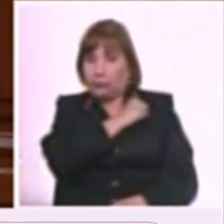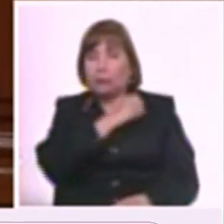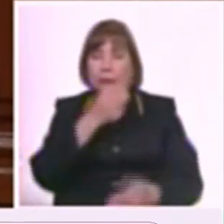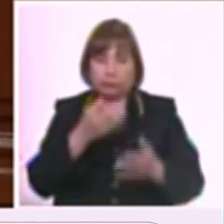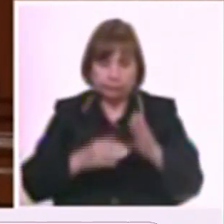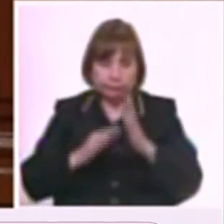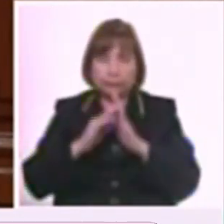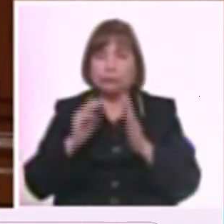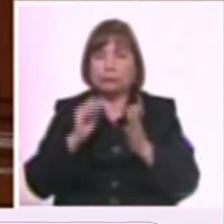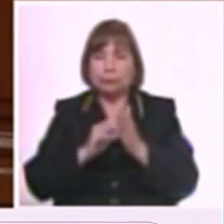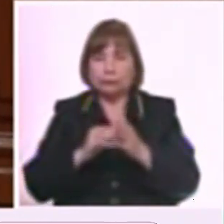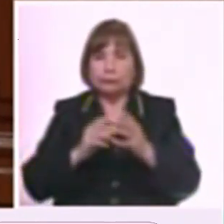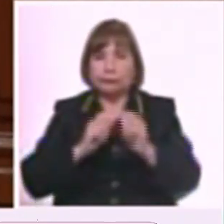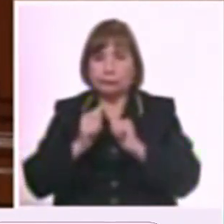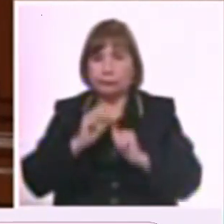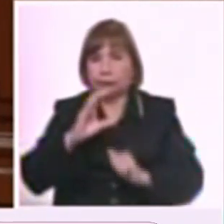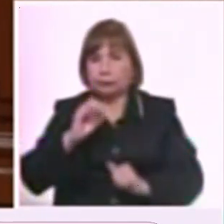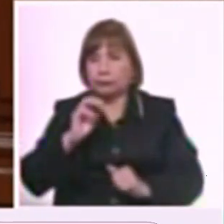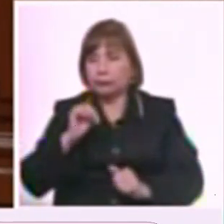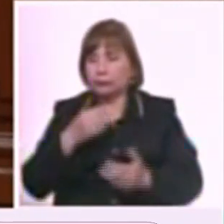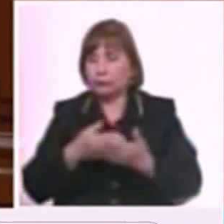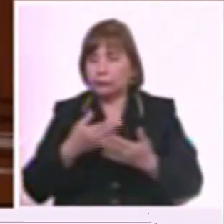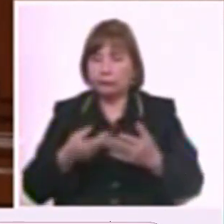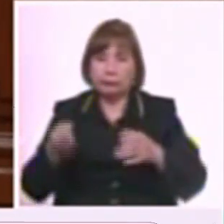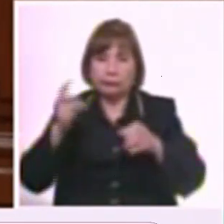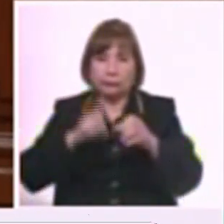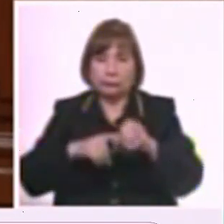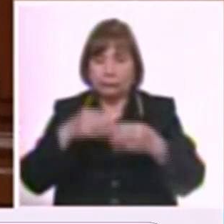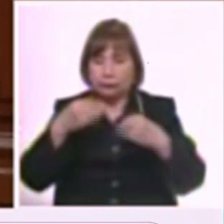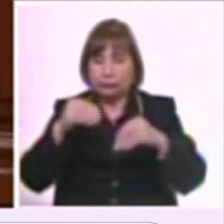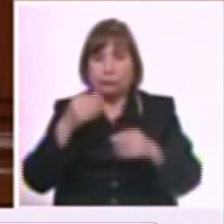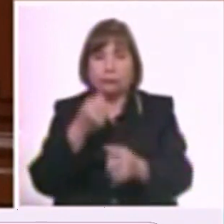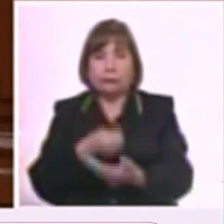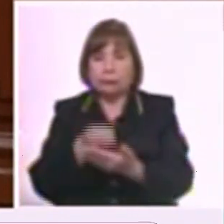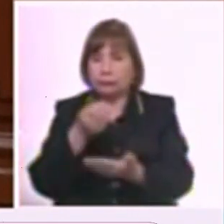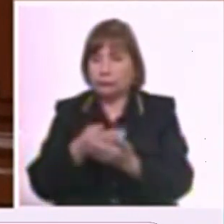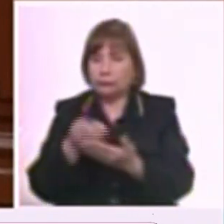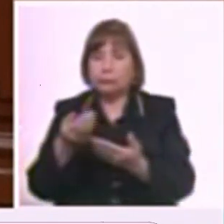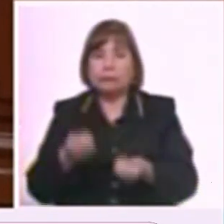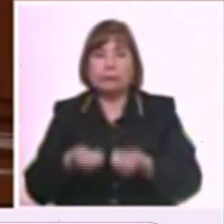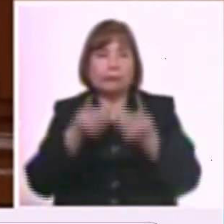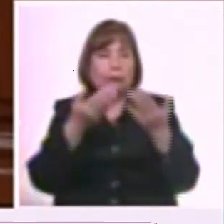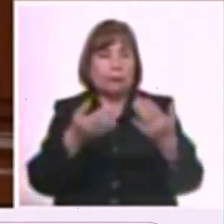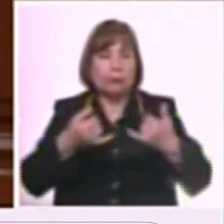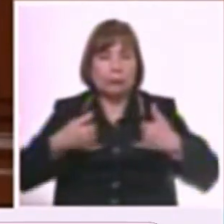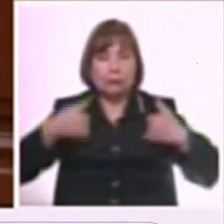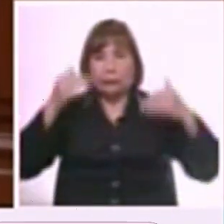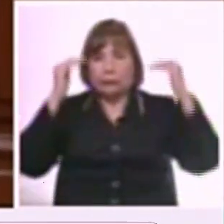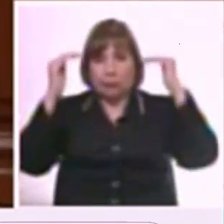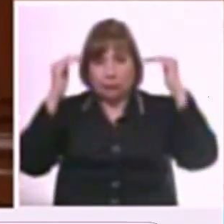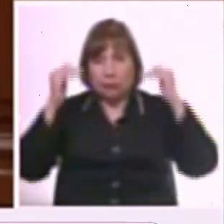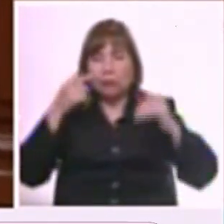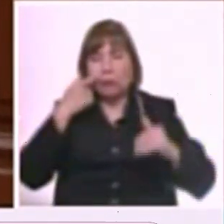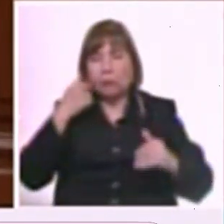de contenidos, entre otras de alta demanda. Señores, va a regresar el curso de educación cívica.